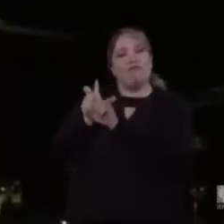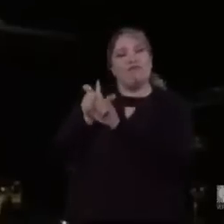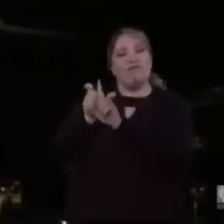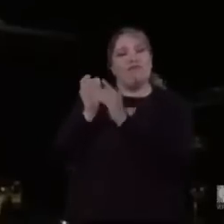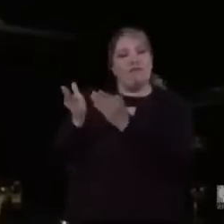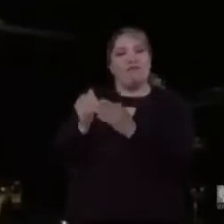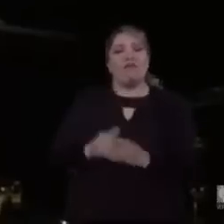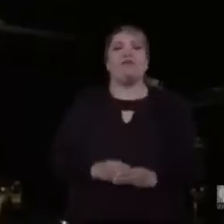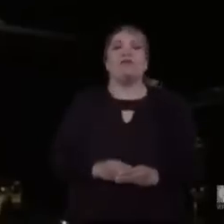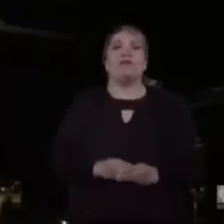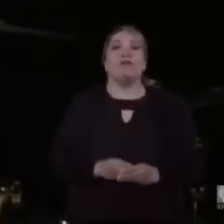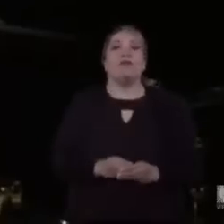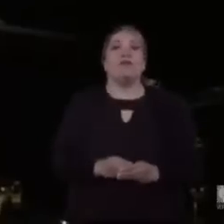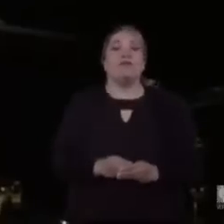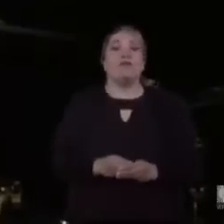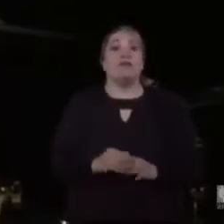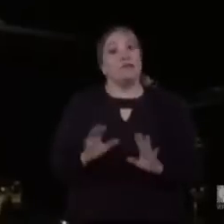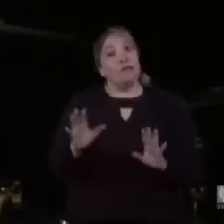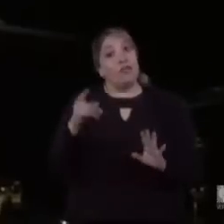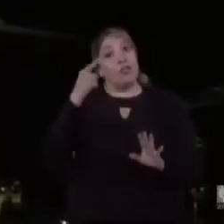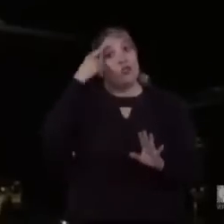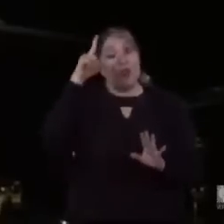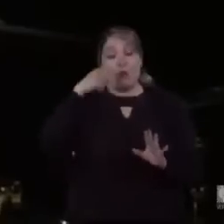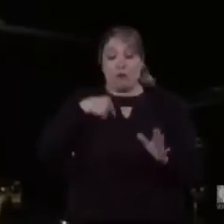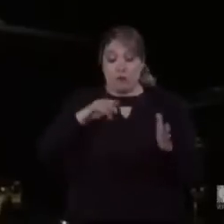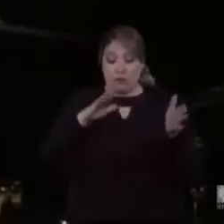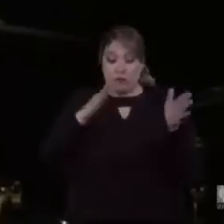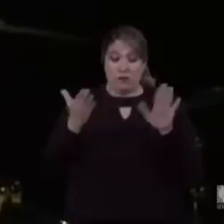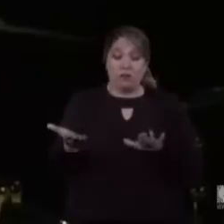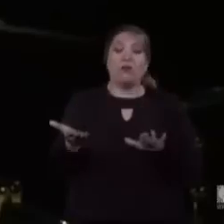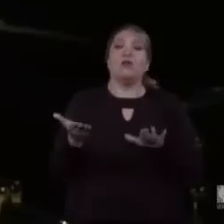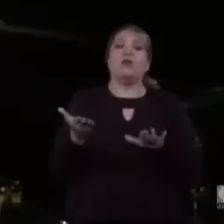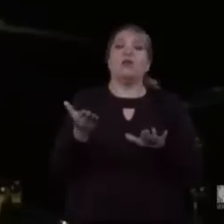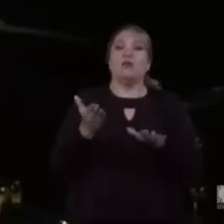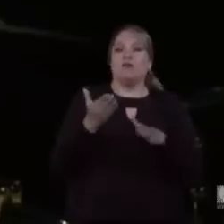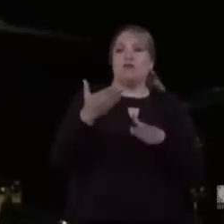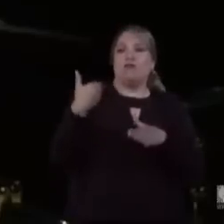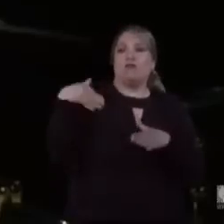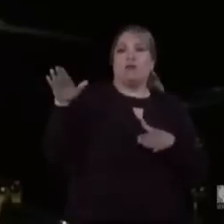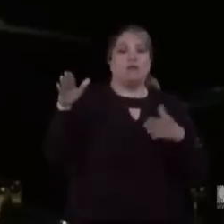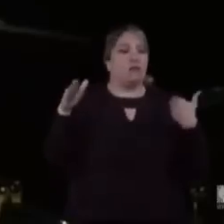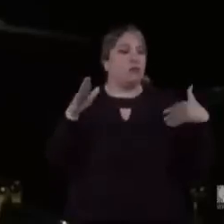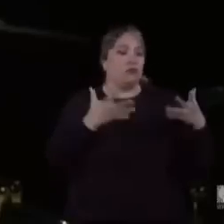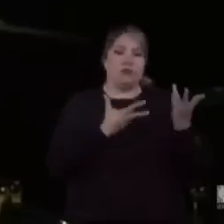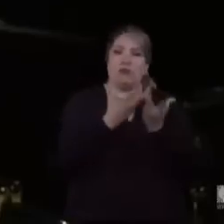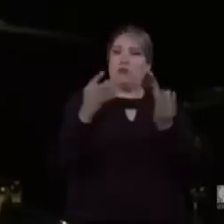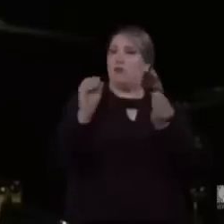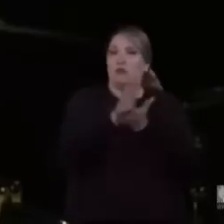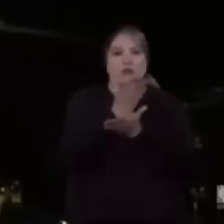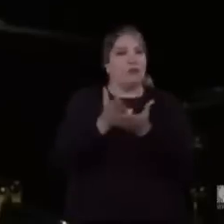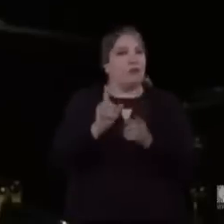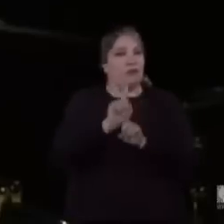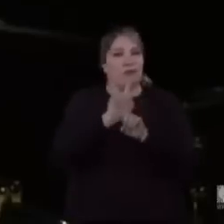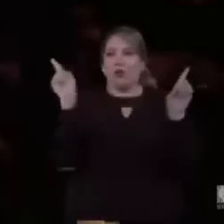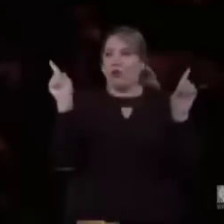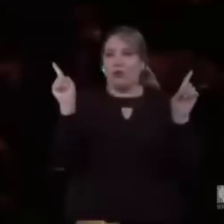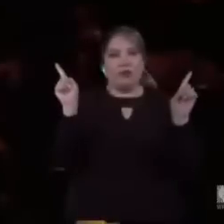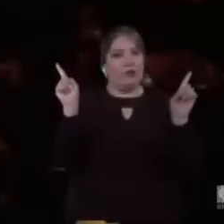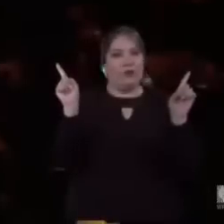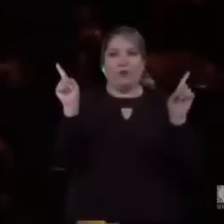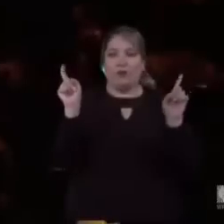Que no nos vaya a llegar la partida estando los unos separados de los otros.